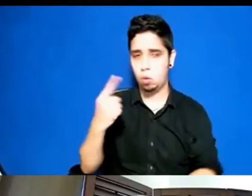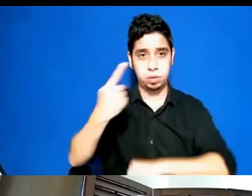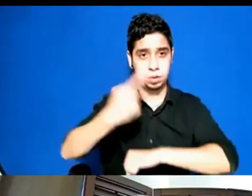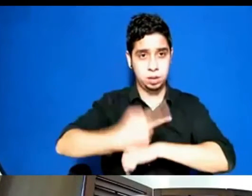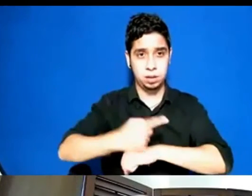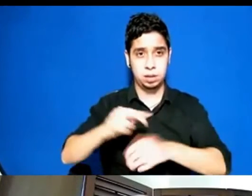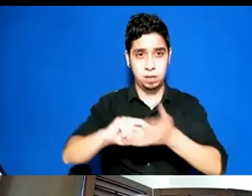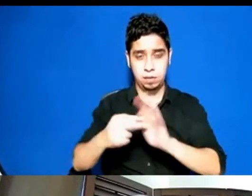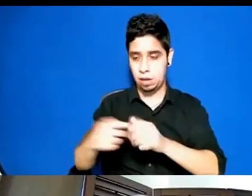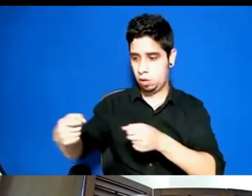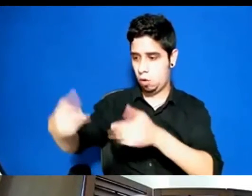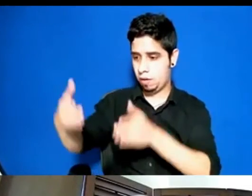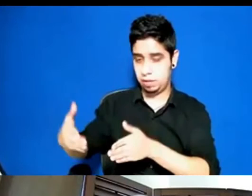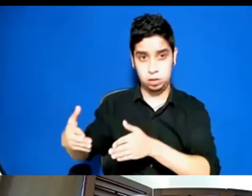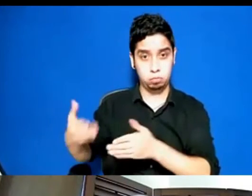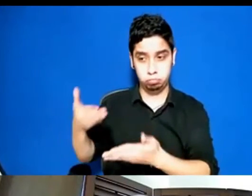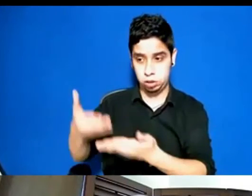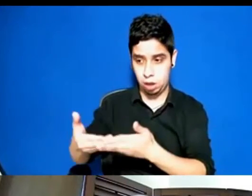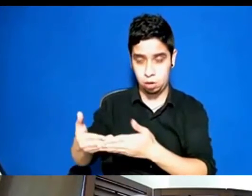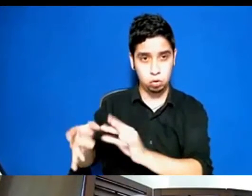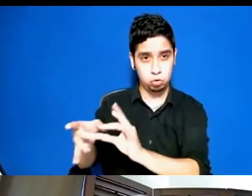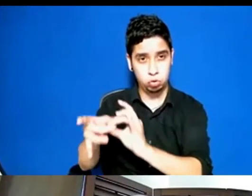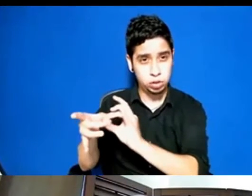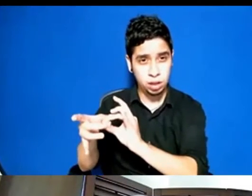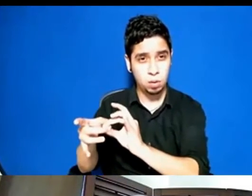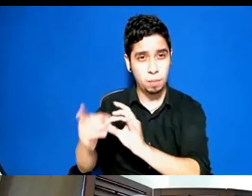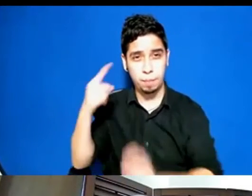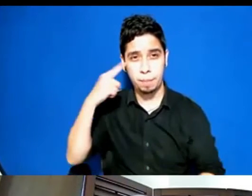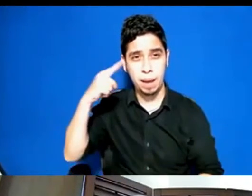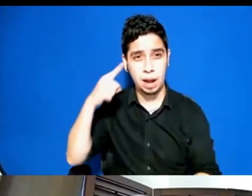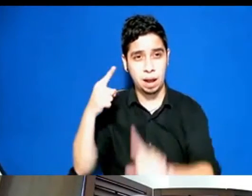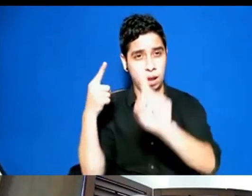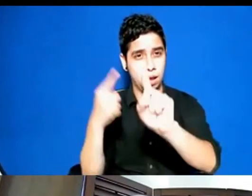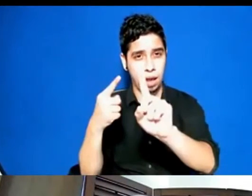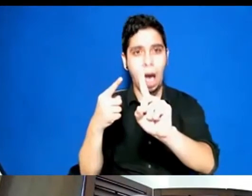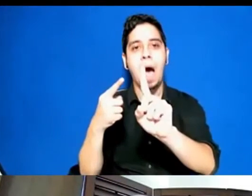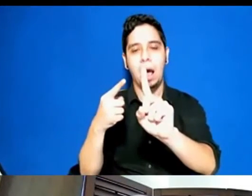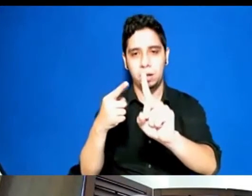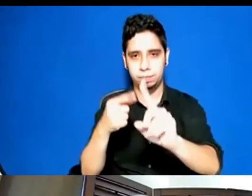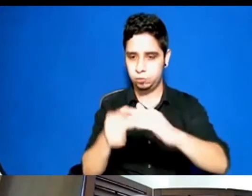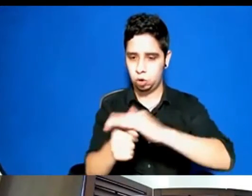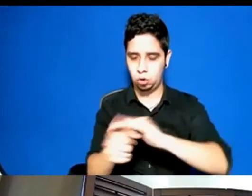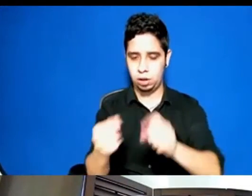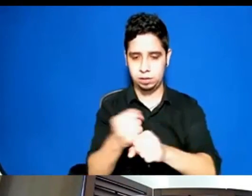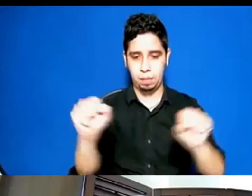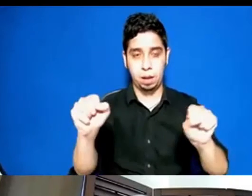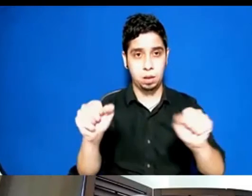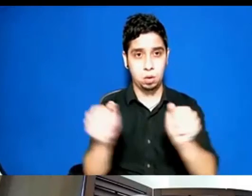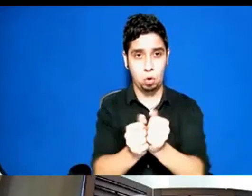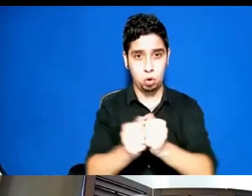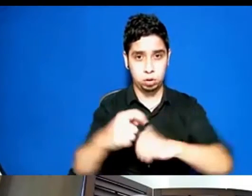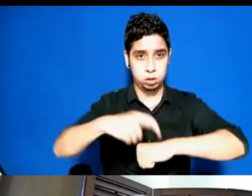vecinos llegaron, se unieron con el propósito de salvar las tortugas. Y poco a poco